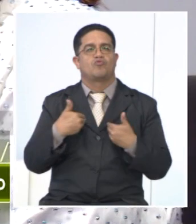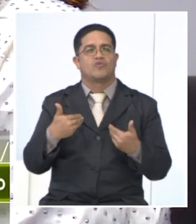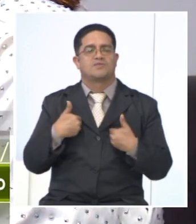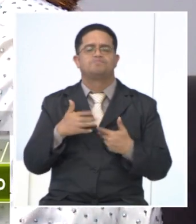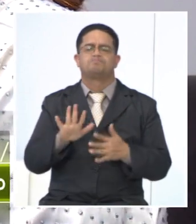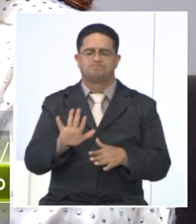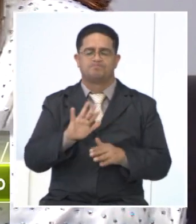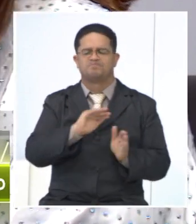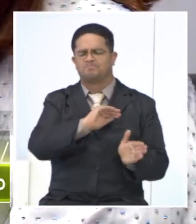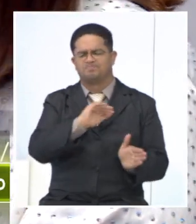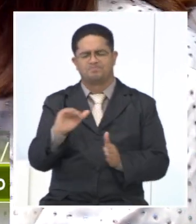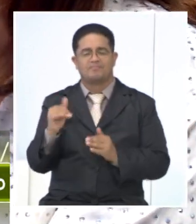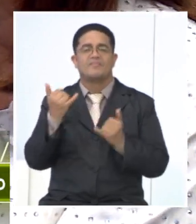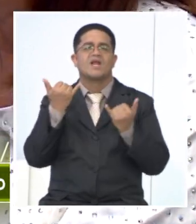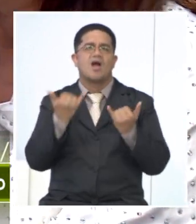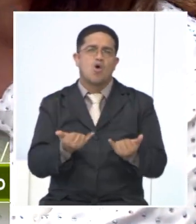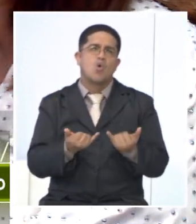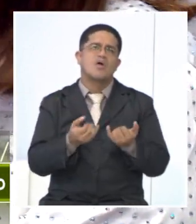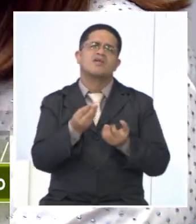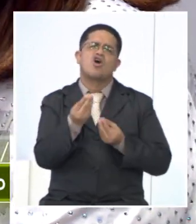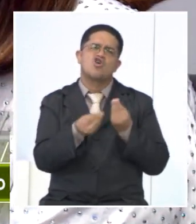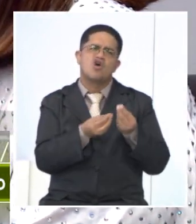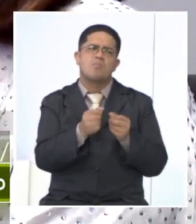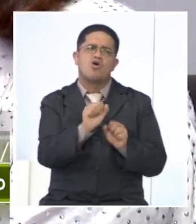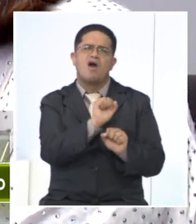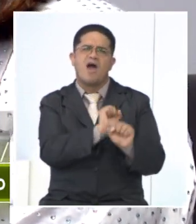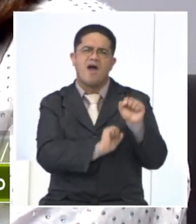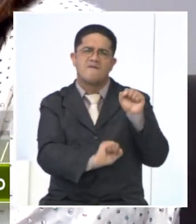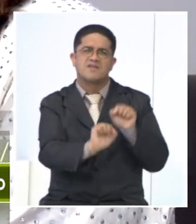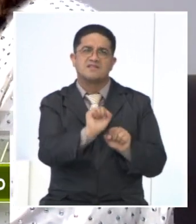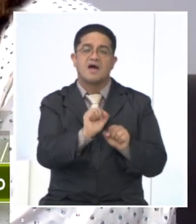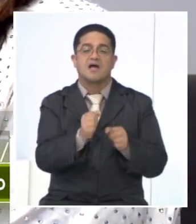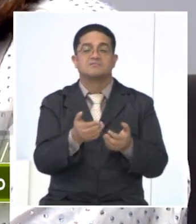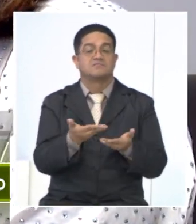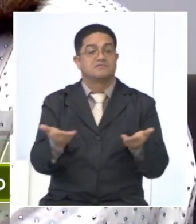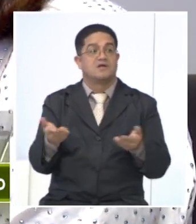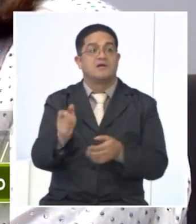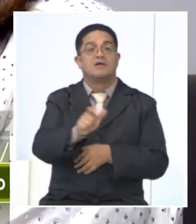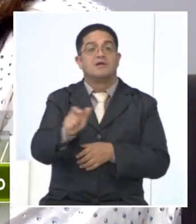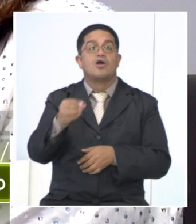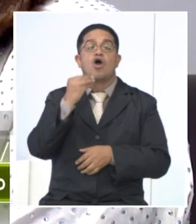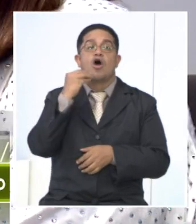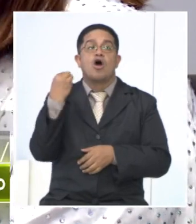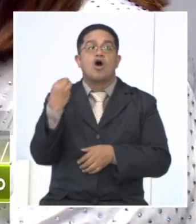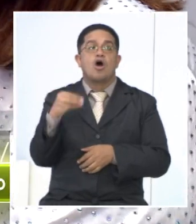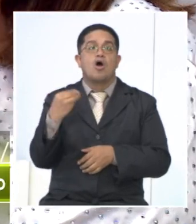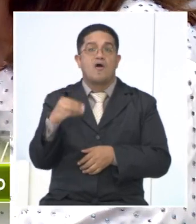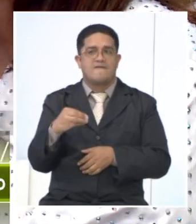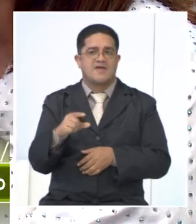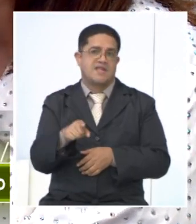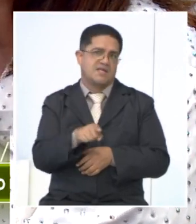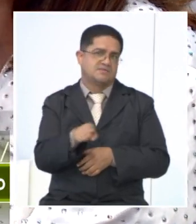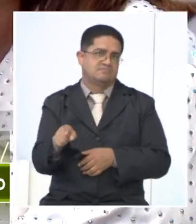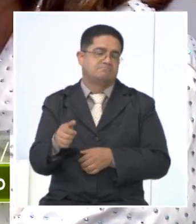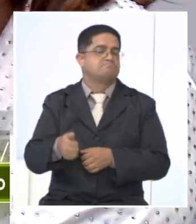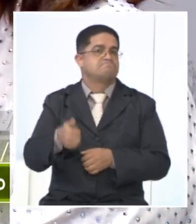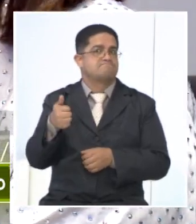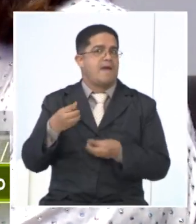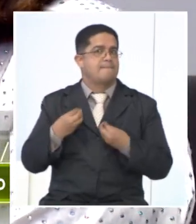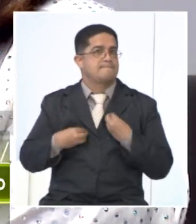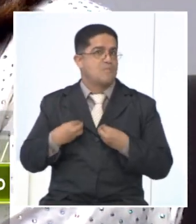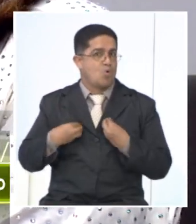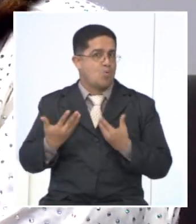¿cómo hacemos nosotros para evitarlo? Desde los adolescentes, que son los que más me preocupan, porque